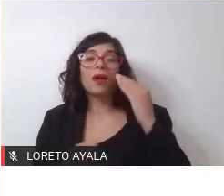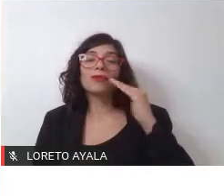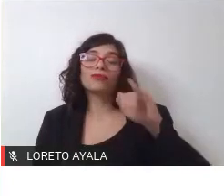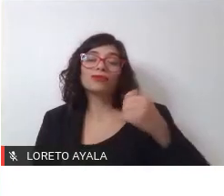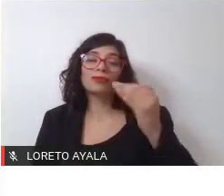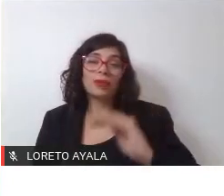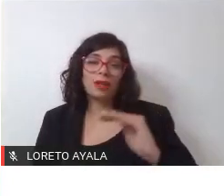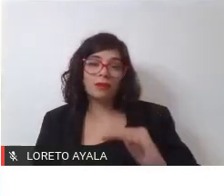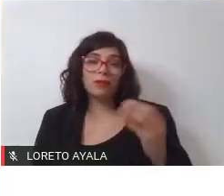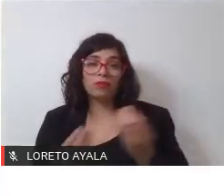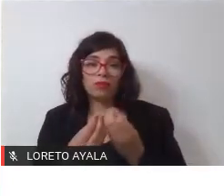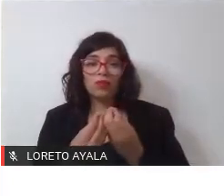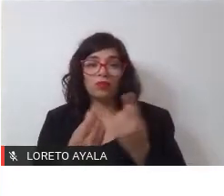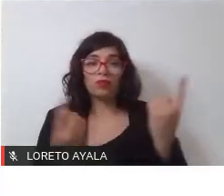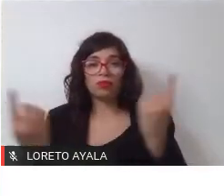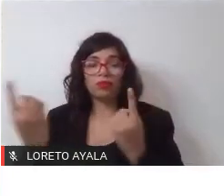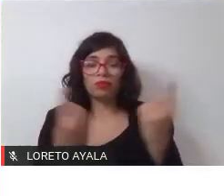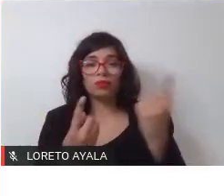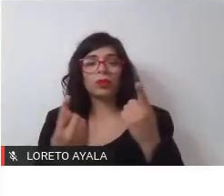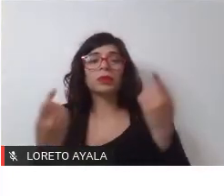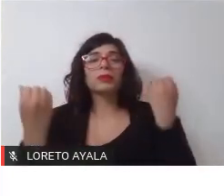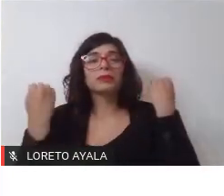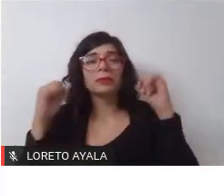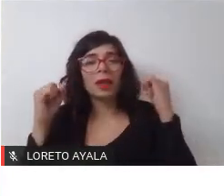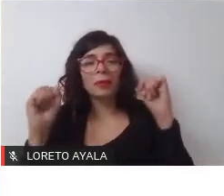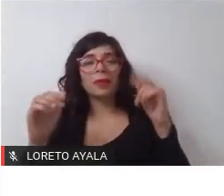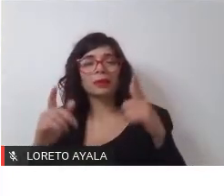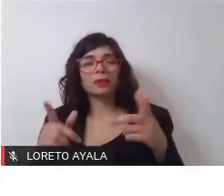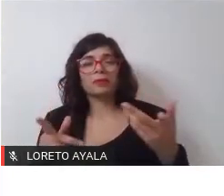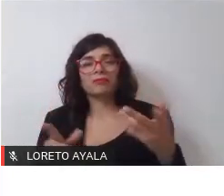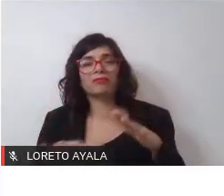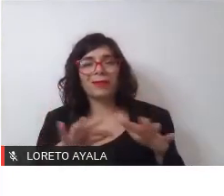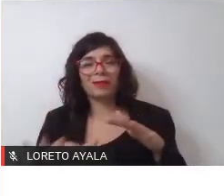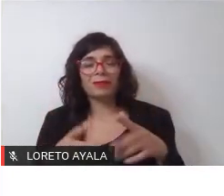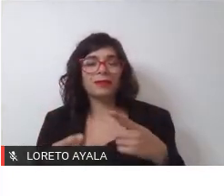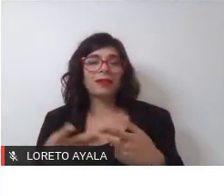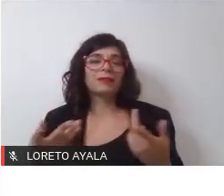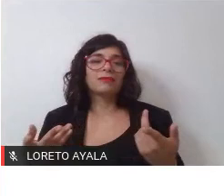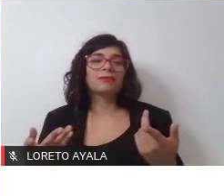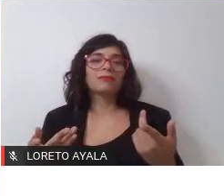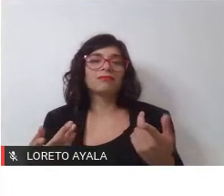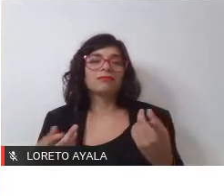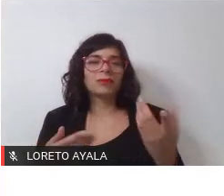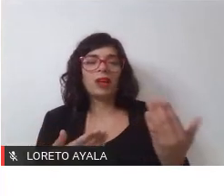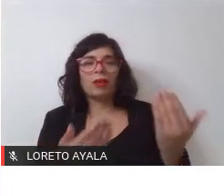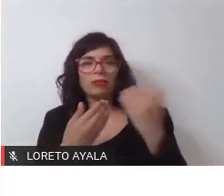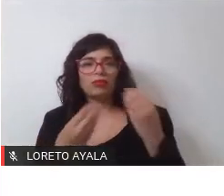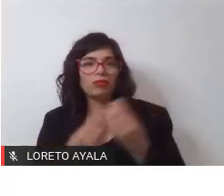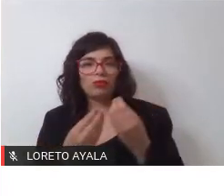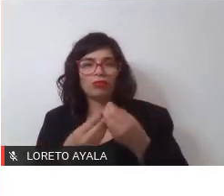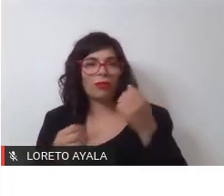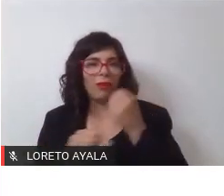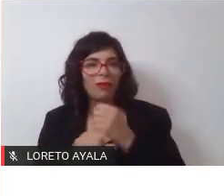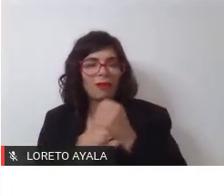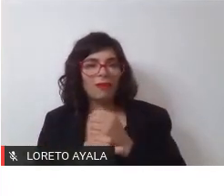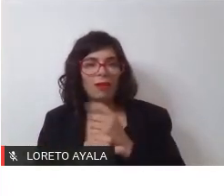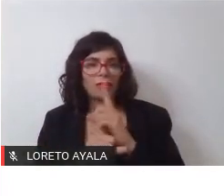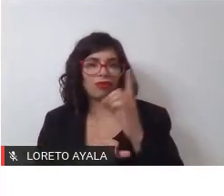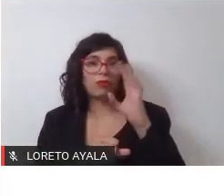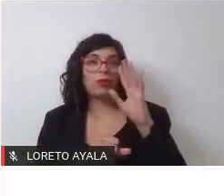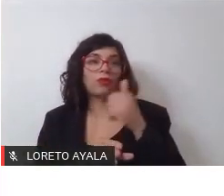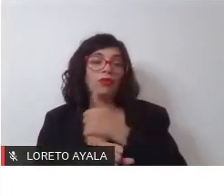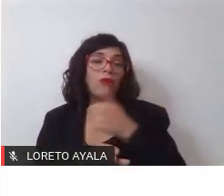que nos siguen. Preparadores físicos, muchas veces que nos aportan un tremendo trabajo donde no todos los profesores pueden llegar.